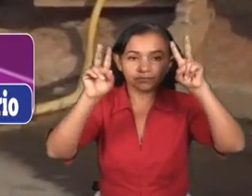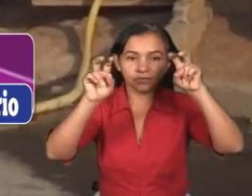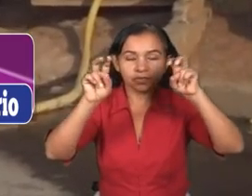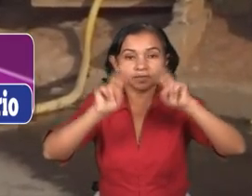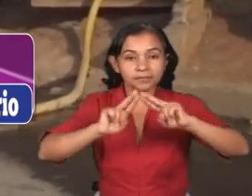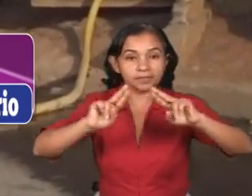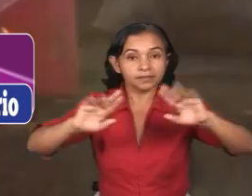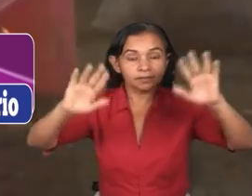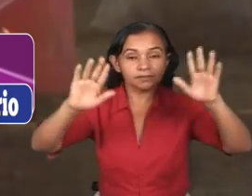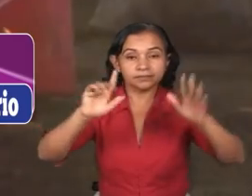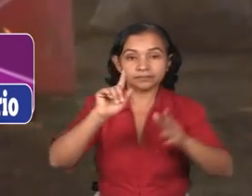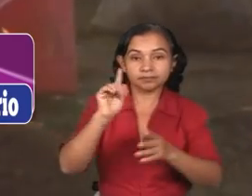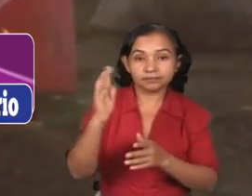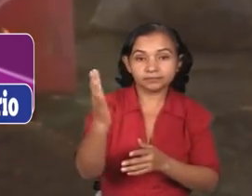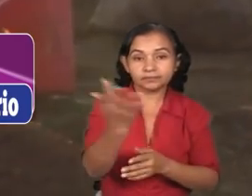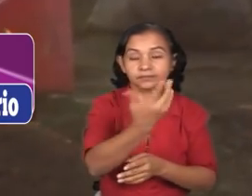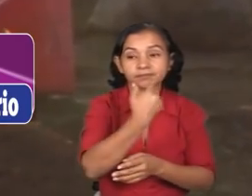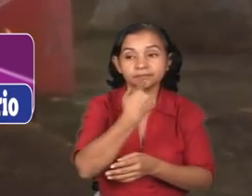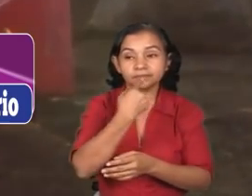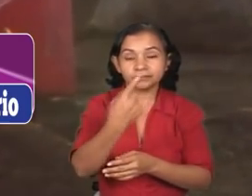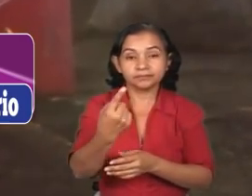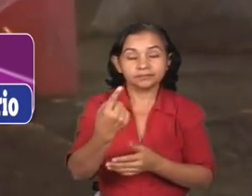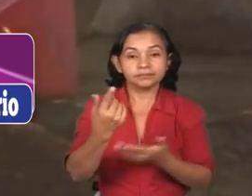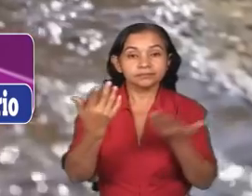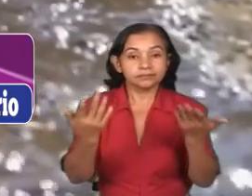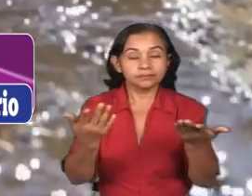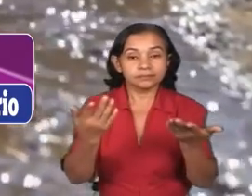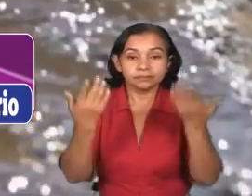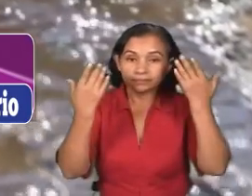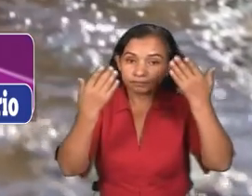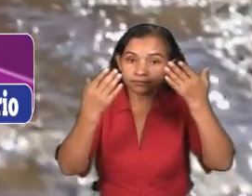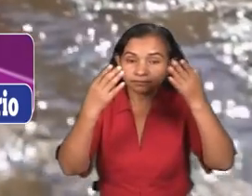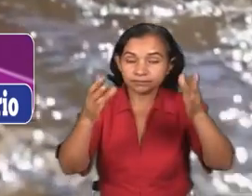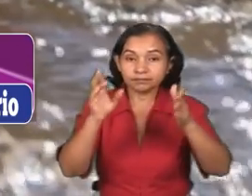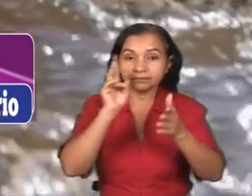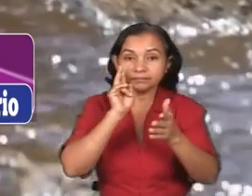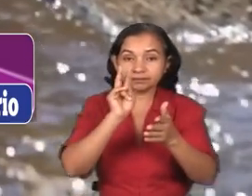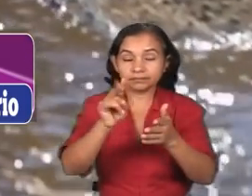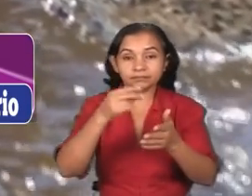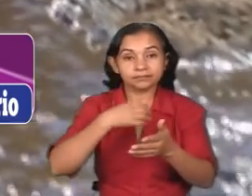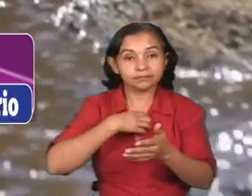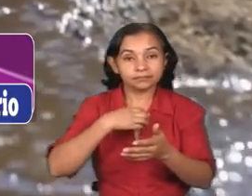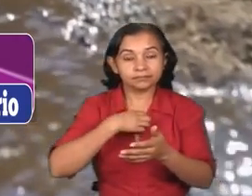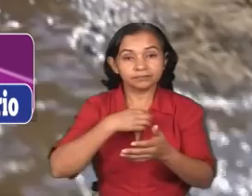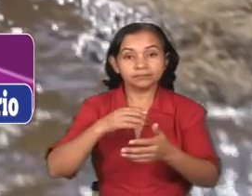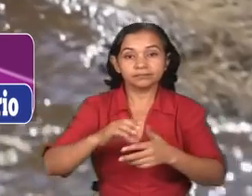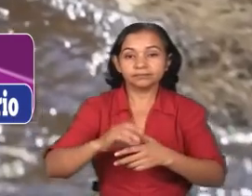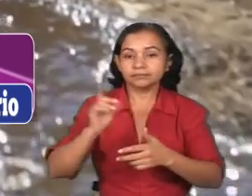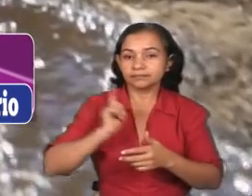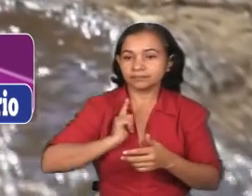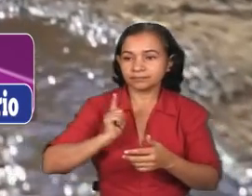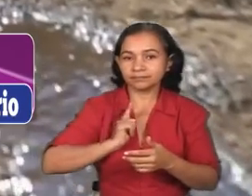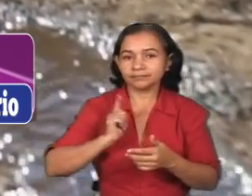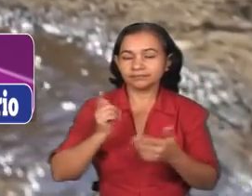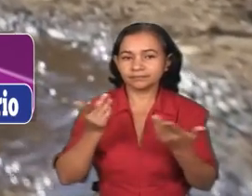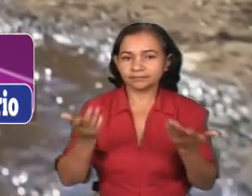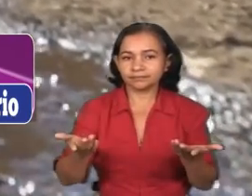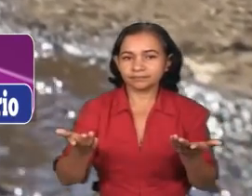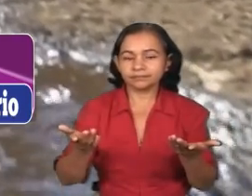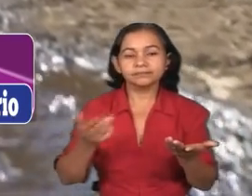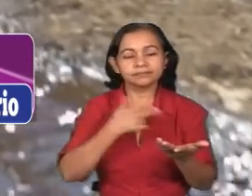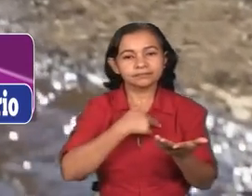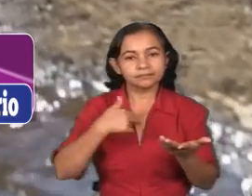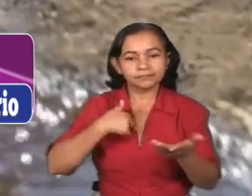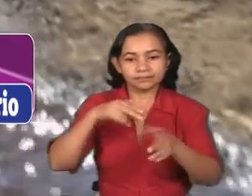Pero todo va a indicar que dentro de las proyecciones no está dentro de las proyecciones estimadas de nosotros, tenemos nosotros que vamos